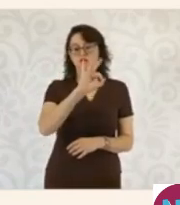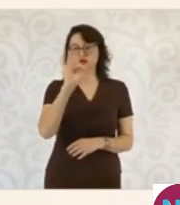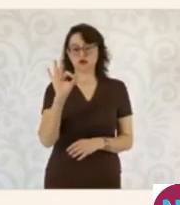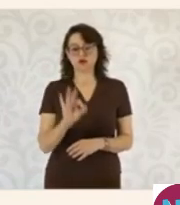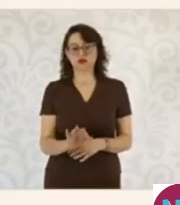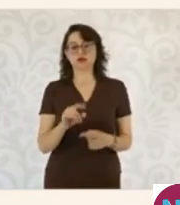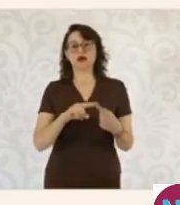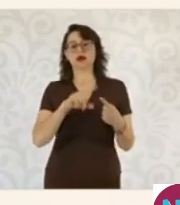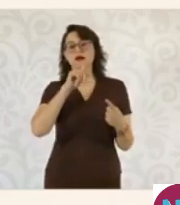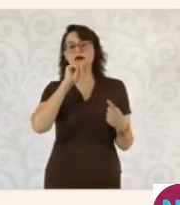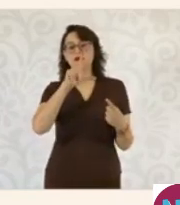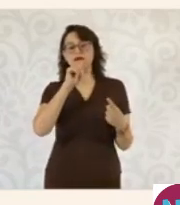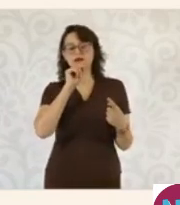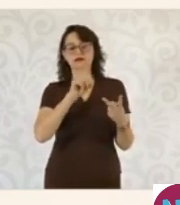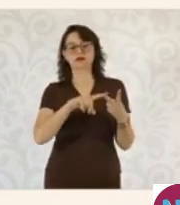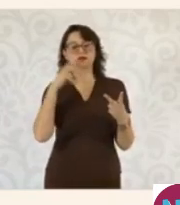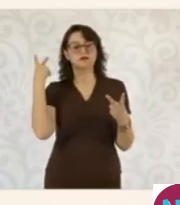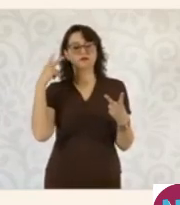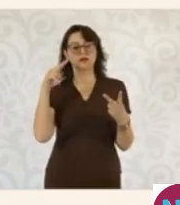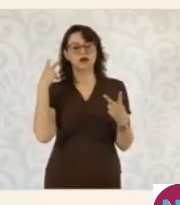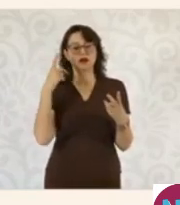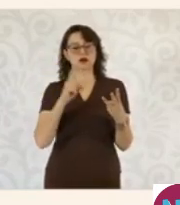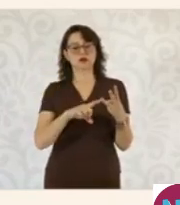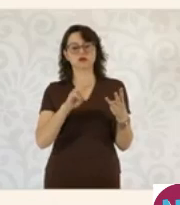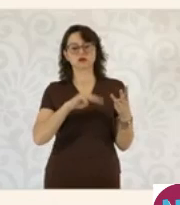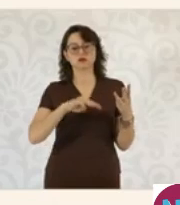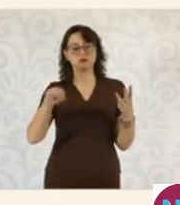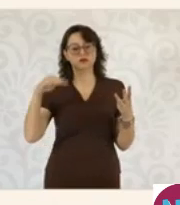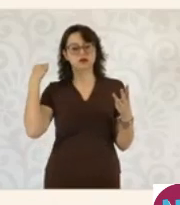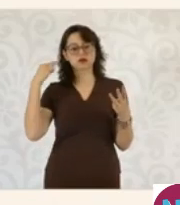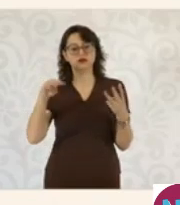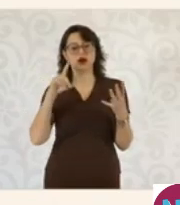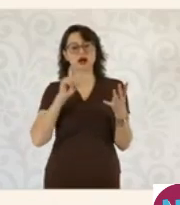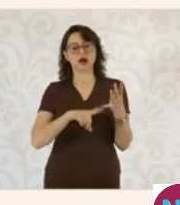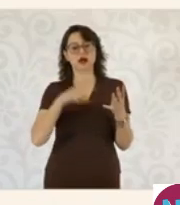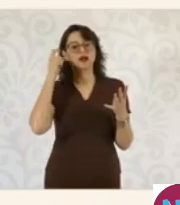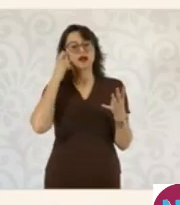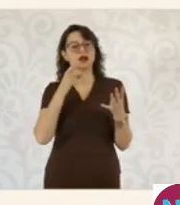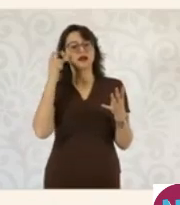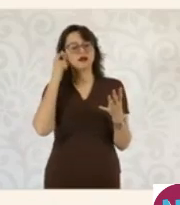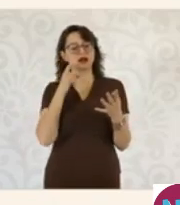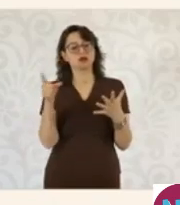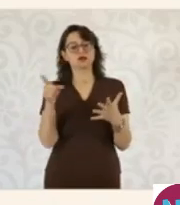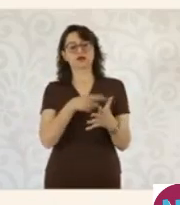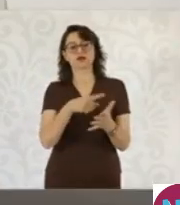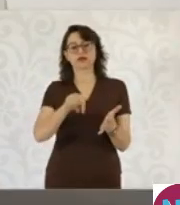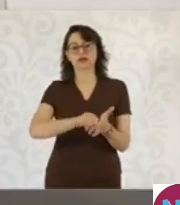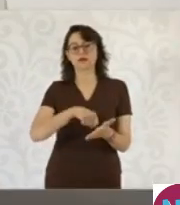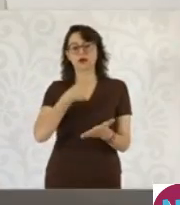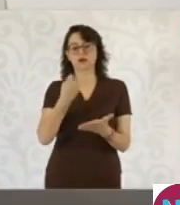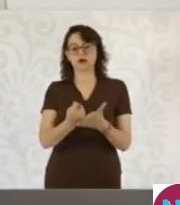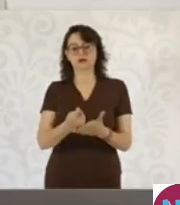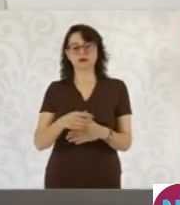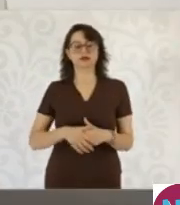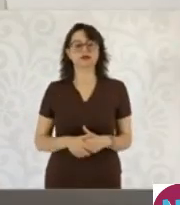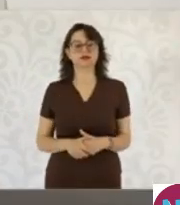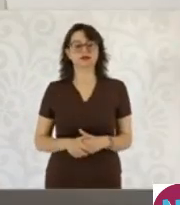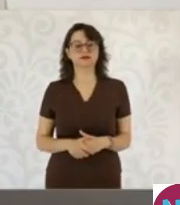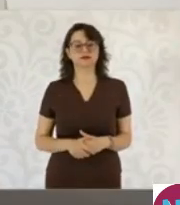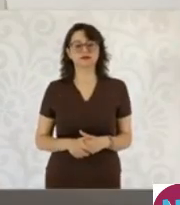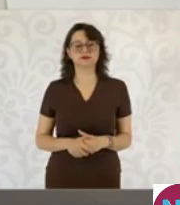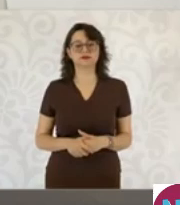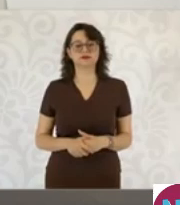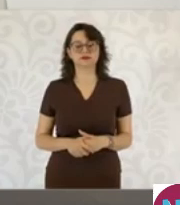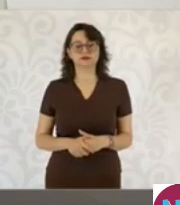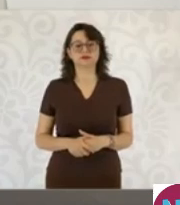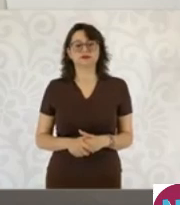en Jalisco, Veracruz, Michoacán, Guerrero y Tamaulipas. La siguiente, por favor.